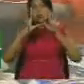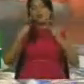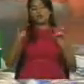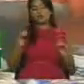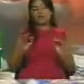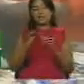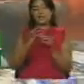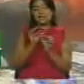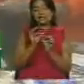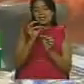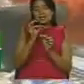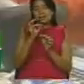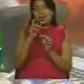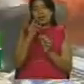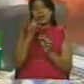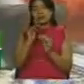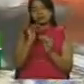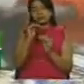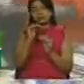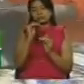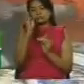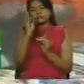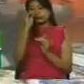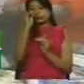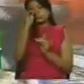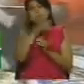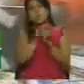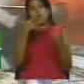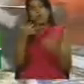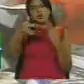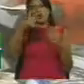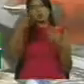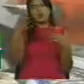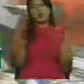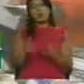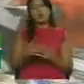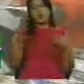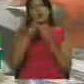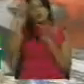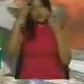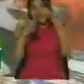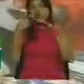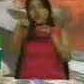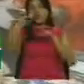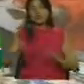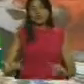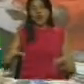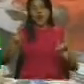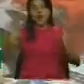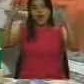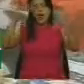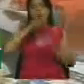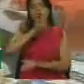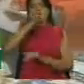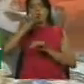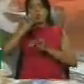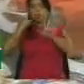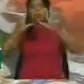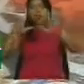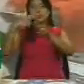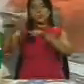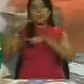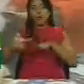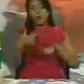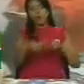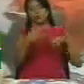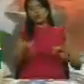centímetros era lo que era el incremento de la tasa de los niños. ¿Saben cuánto es en Revolución? Con Chávez los niños son más grandes. 1.8 son los niños más